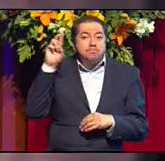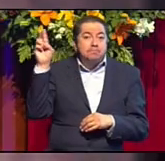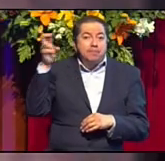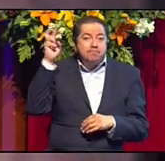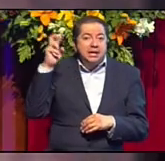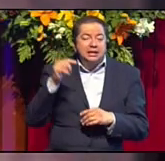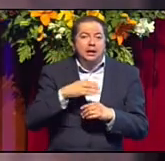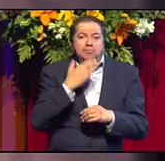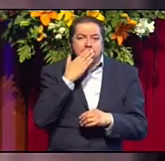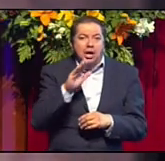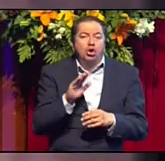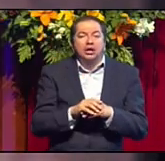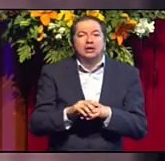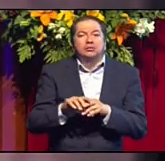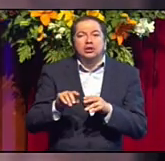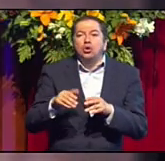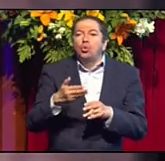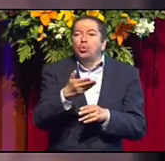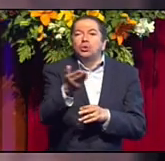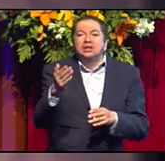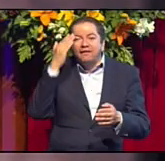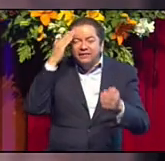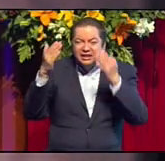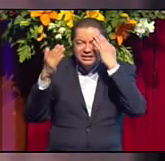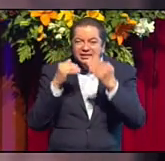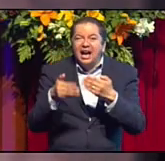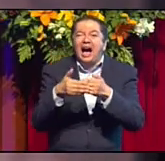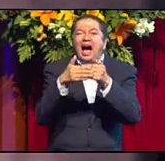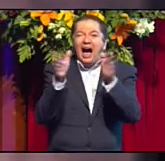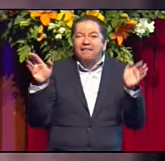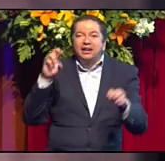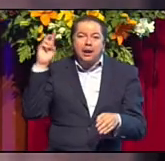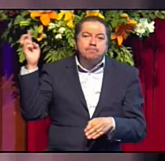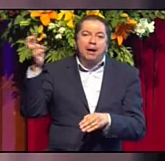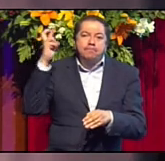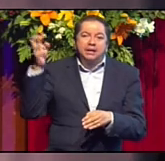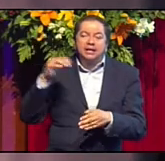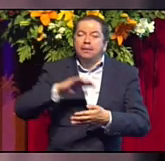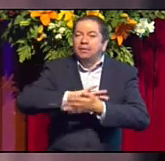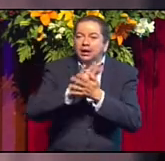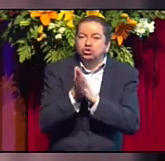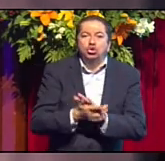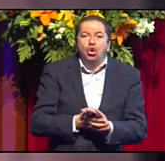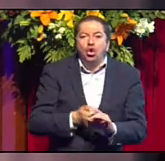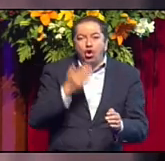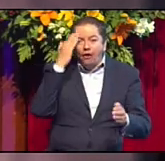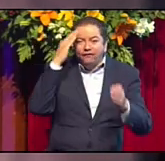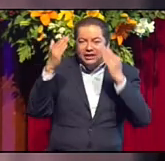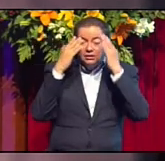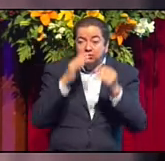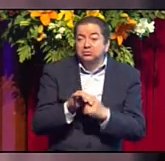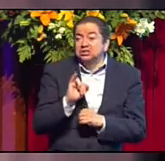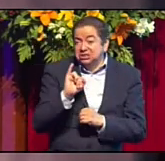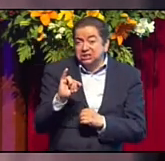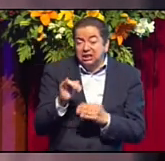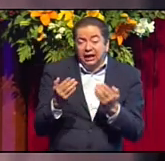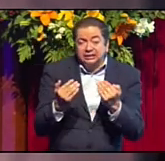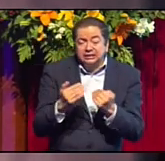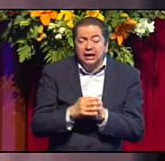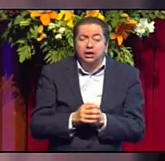¿Cuántos vecinos, algunos han hecho esta campaña diciendo abramos La Pampilla para todos los vecinos? Por Dios que es necesario, claro que es